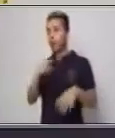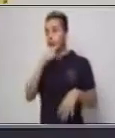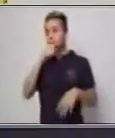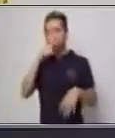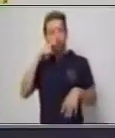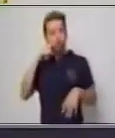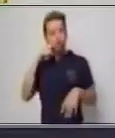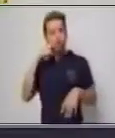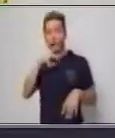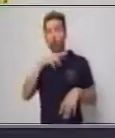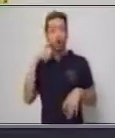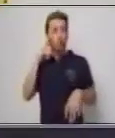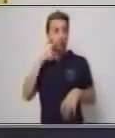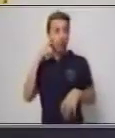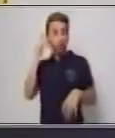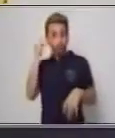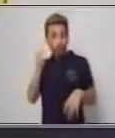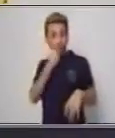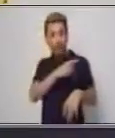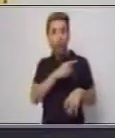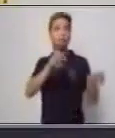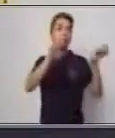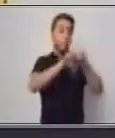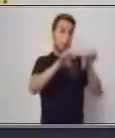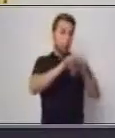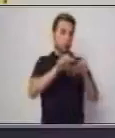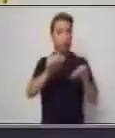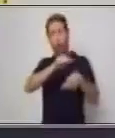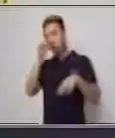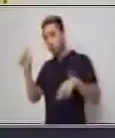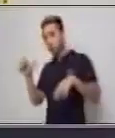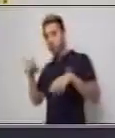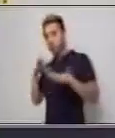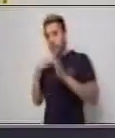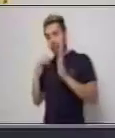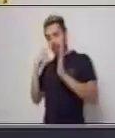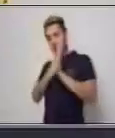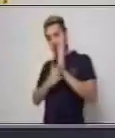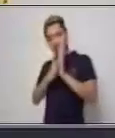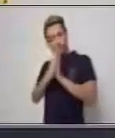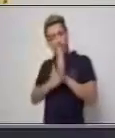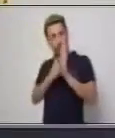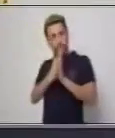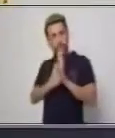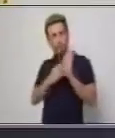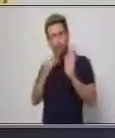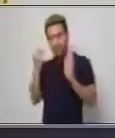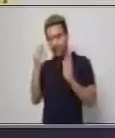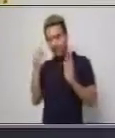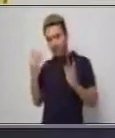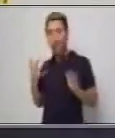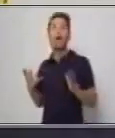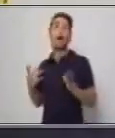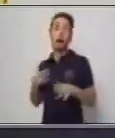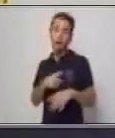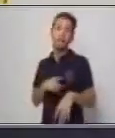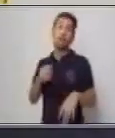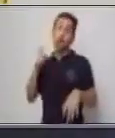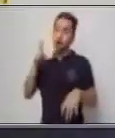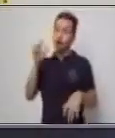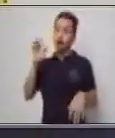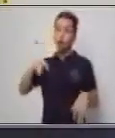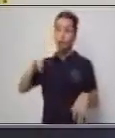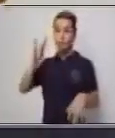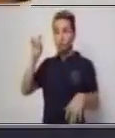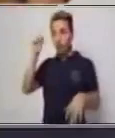primos, y los que están de color blanco de fondo son números compuestos. Pero no sé si te has dado